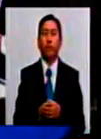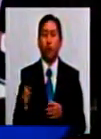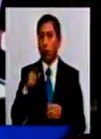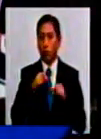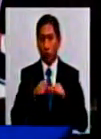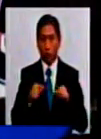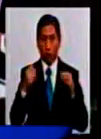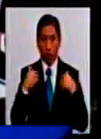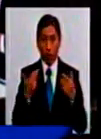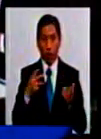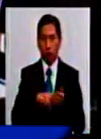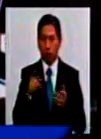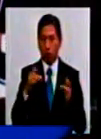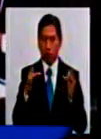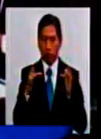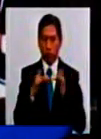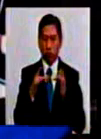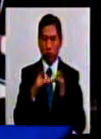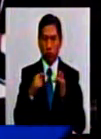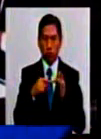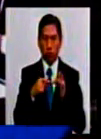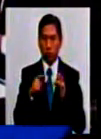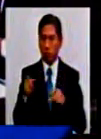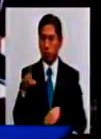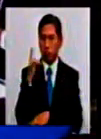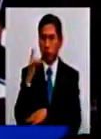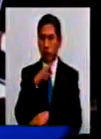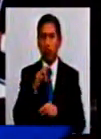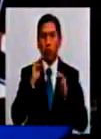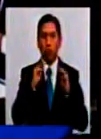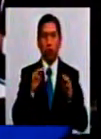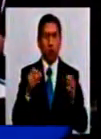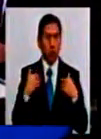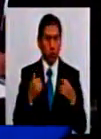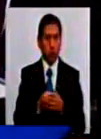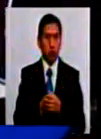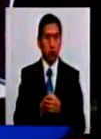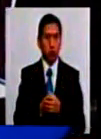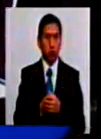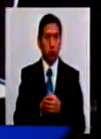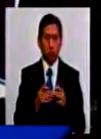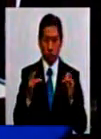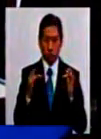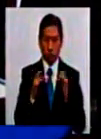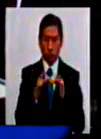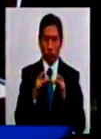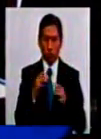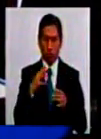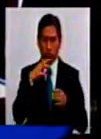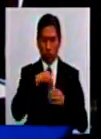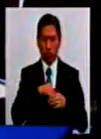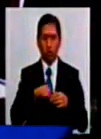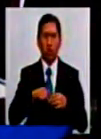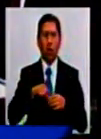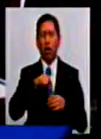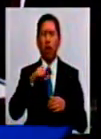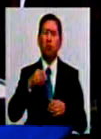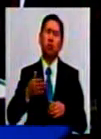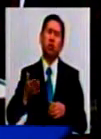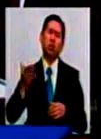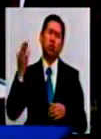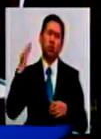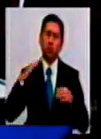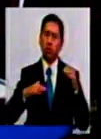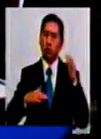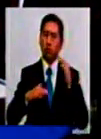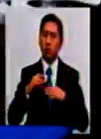Existe un nexo inquebrantable entre Bolivia y el mar. Es una relación grabada en nuestra alma desde mucho antes de que